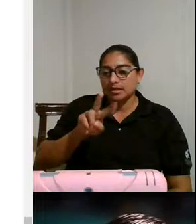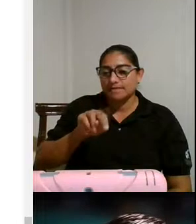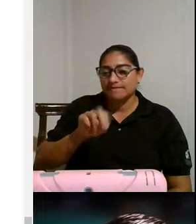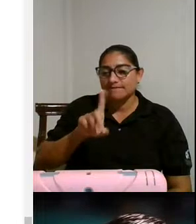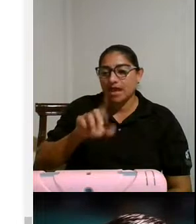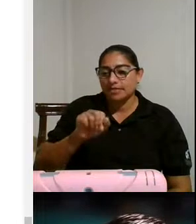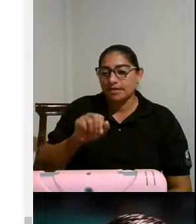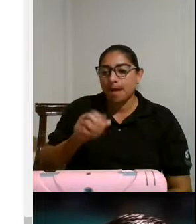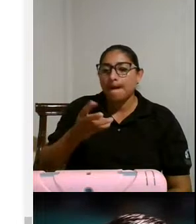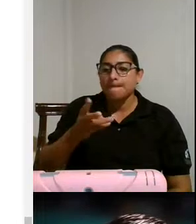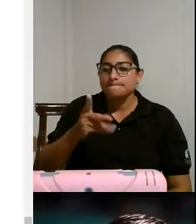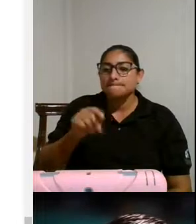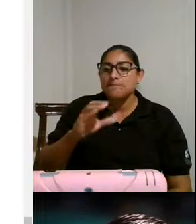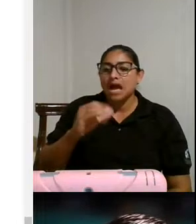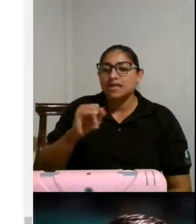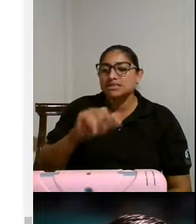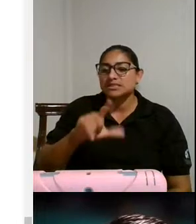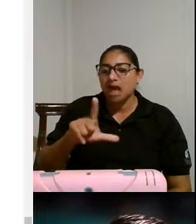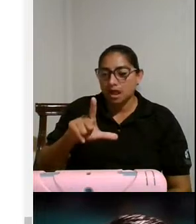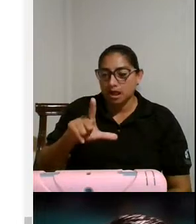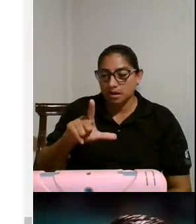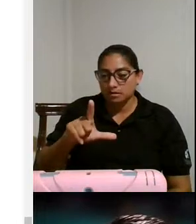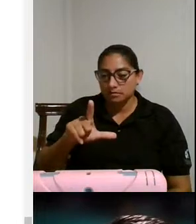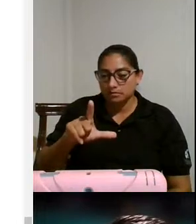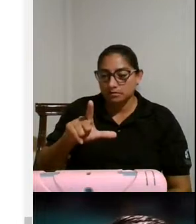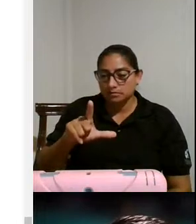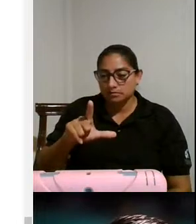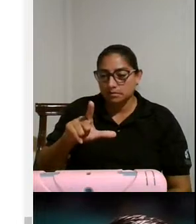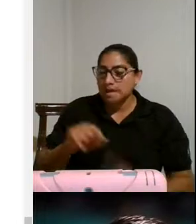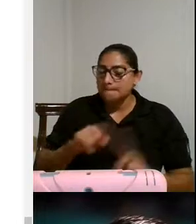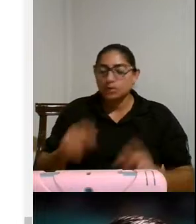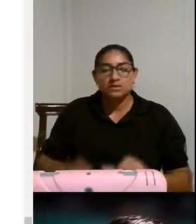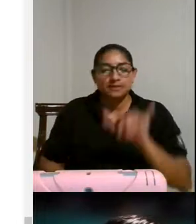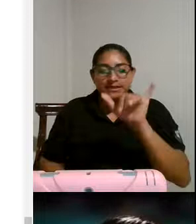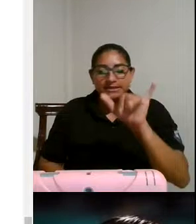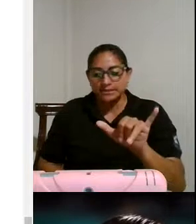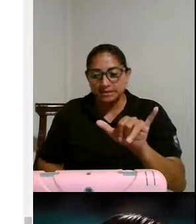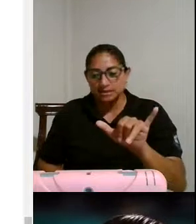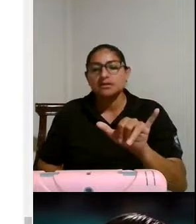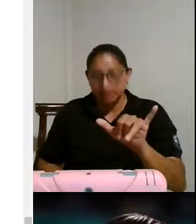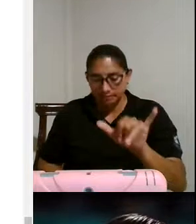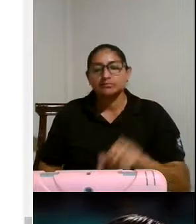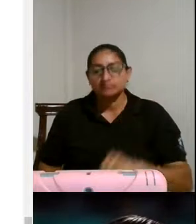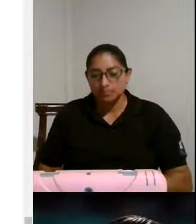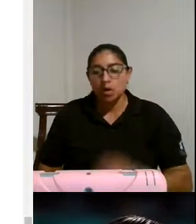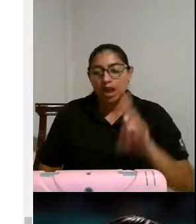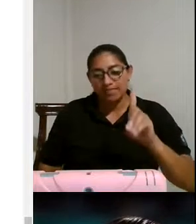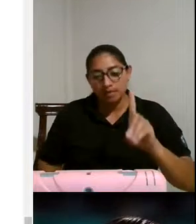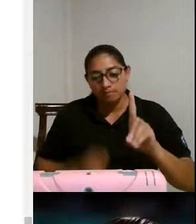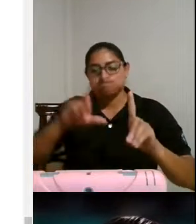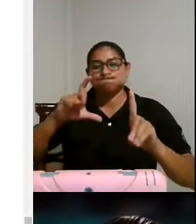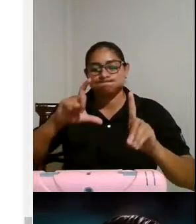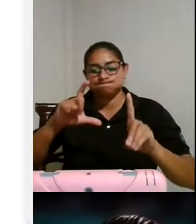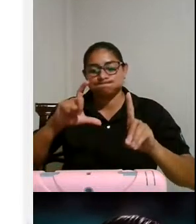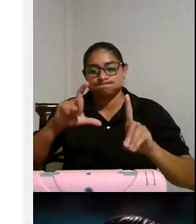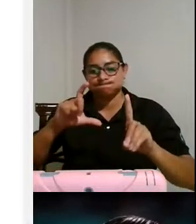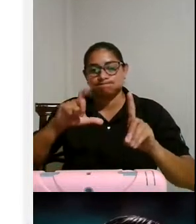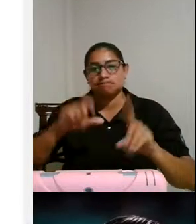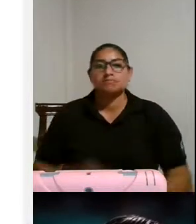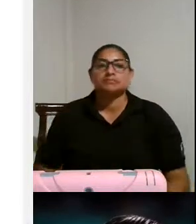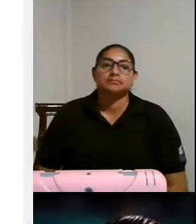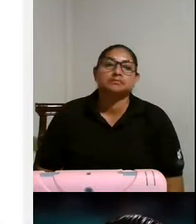de Y sobre dx o F' o Y', ¿ok? Pero con cualquiera te están preguntando por una derivada.